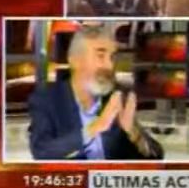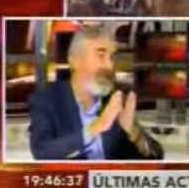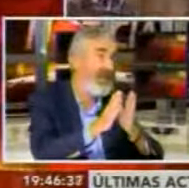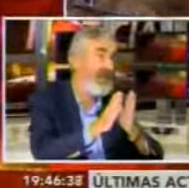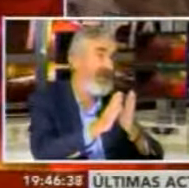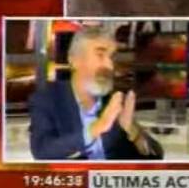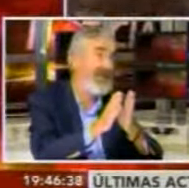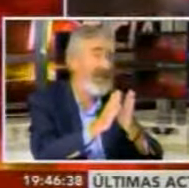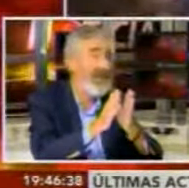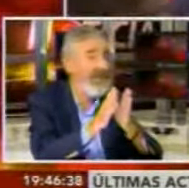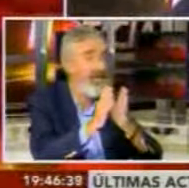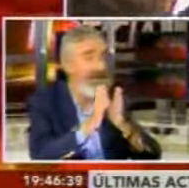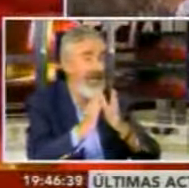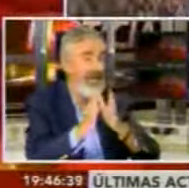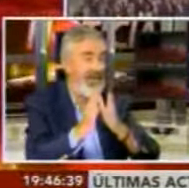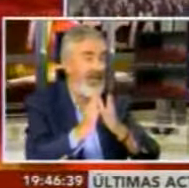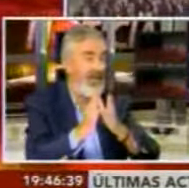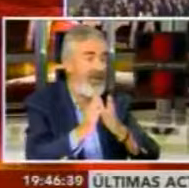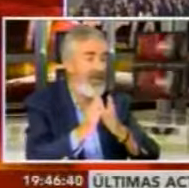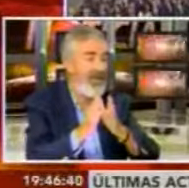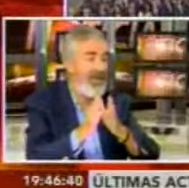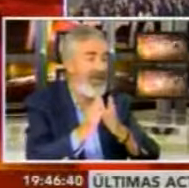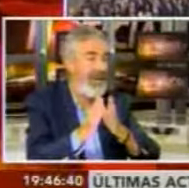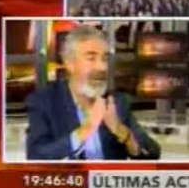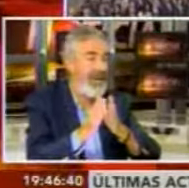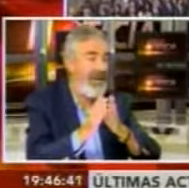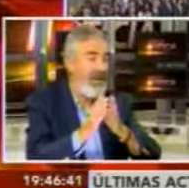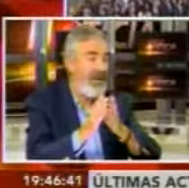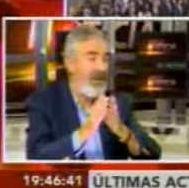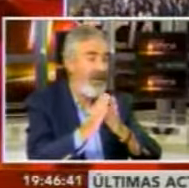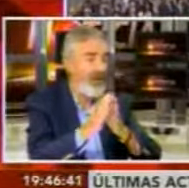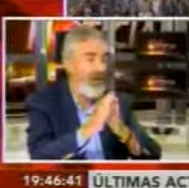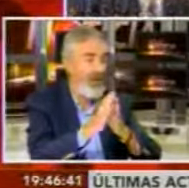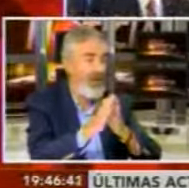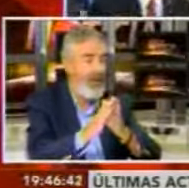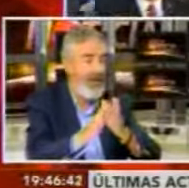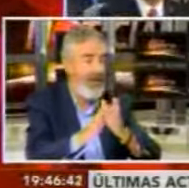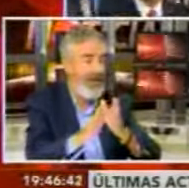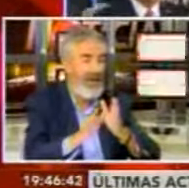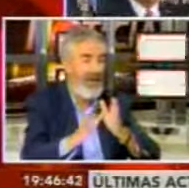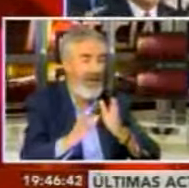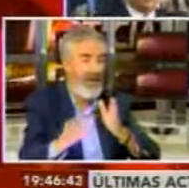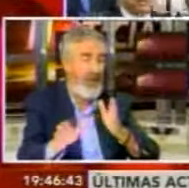logró mantener los logros en baja pobreza y aumento de salarios reales, no logró